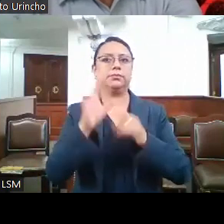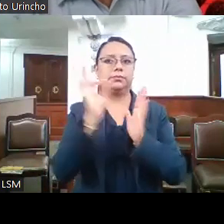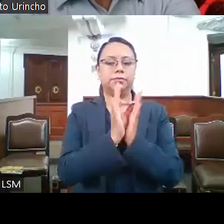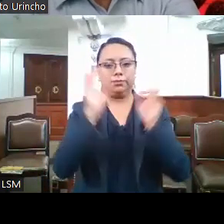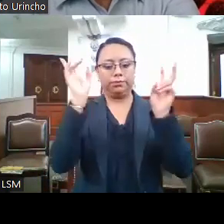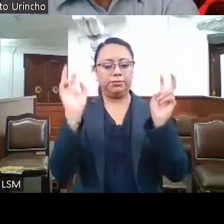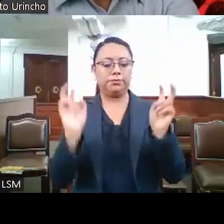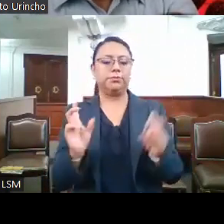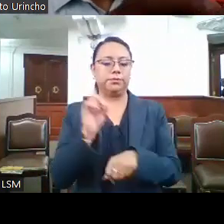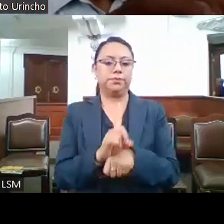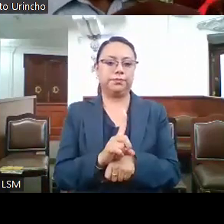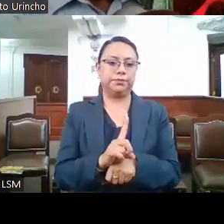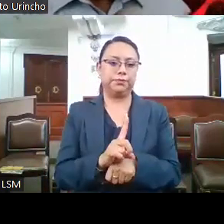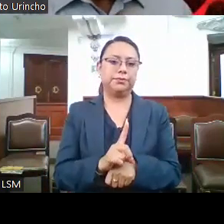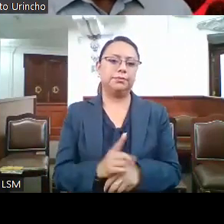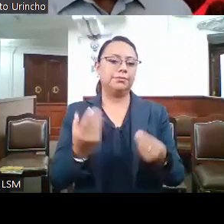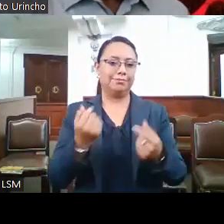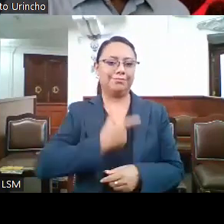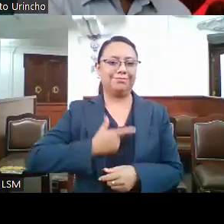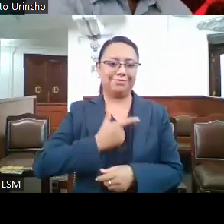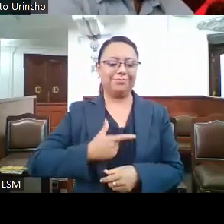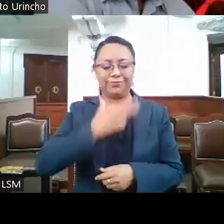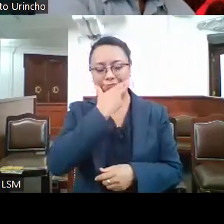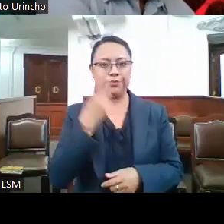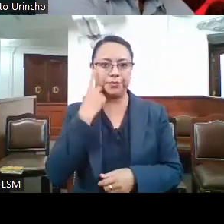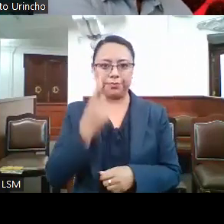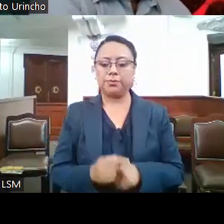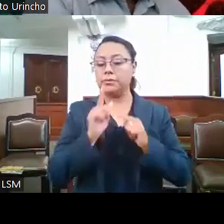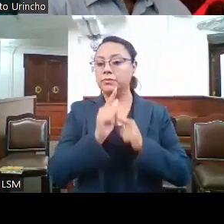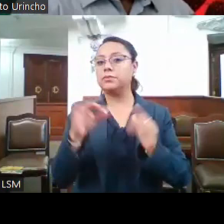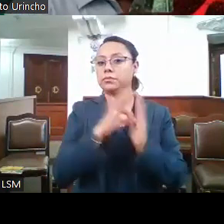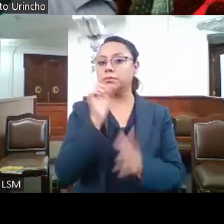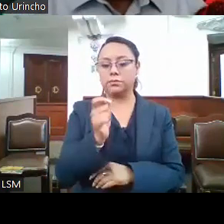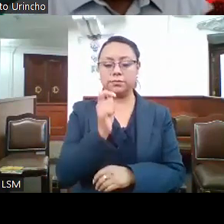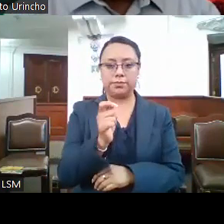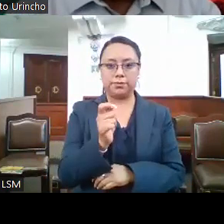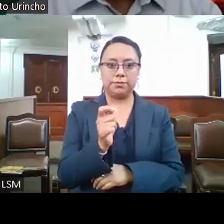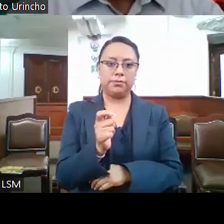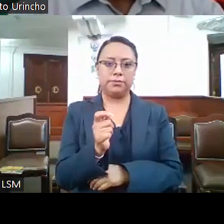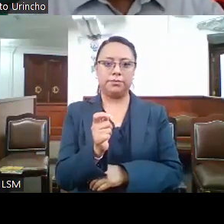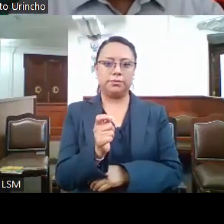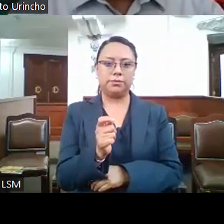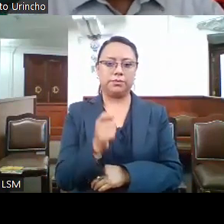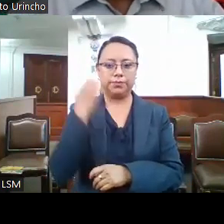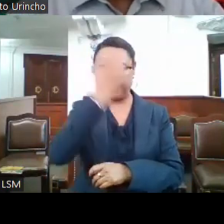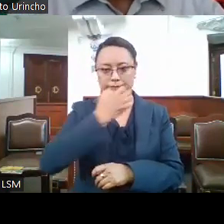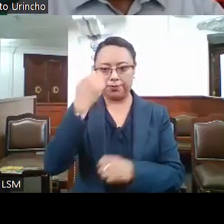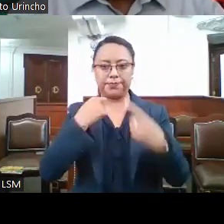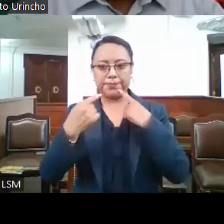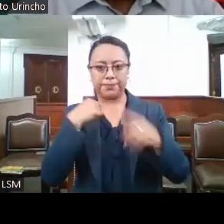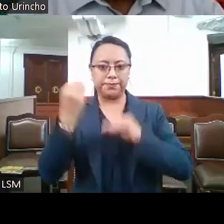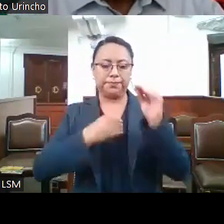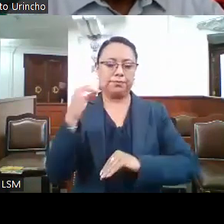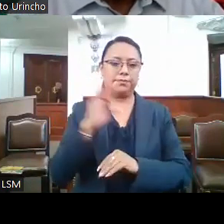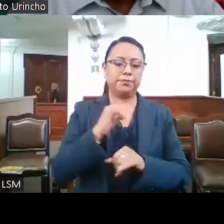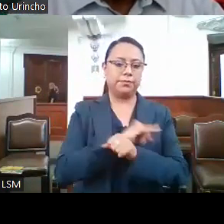día. Con gusto, diputado. Al siguiente punto enlistado del orden del día le corresponde al análisis, discusión y votación del